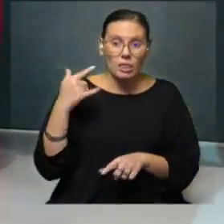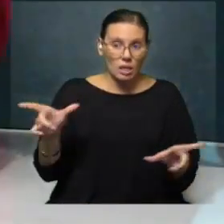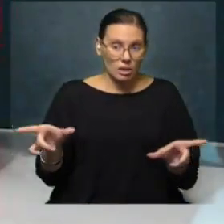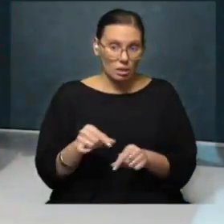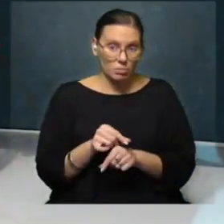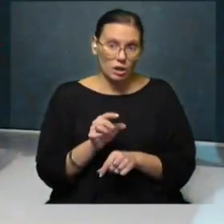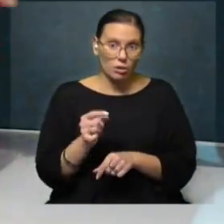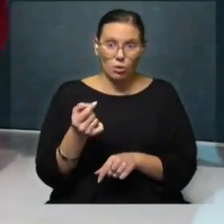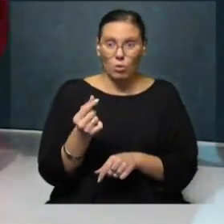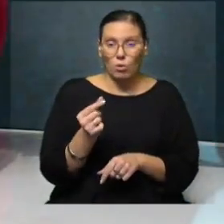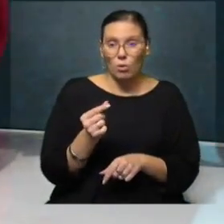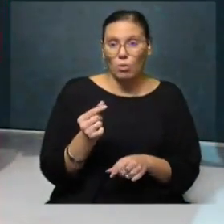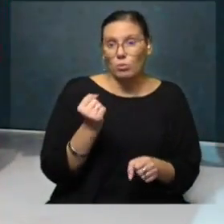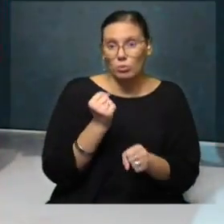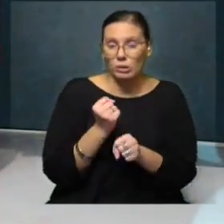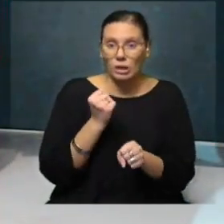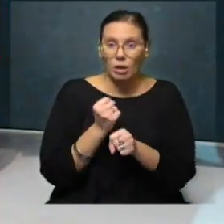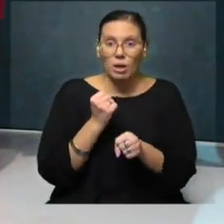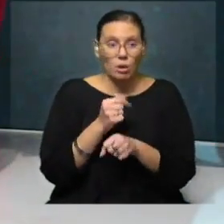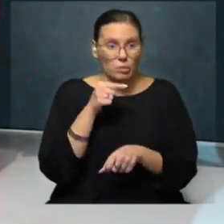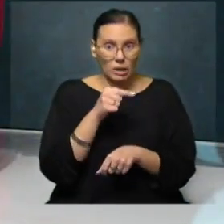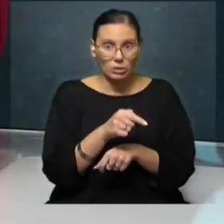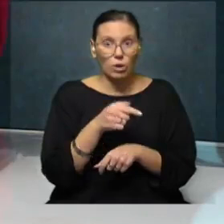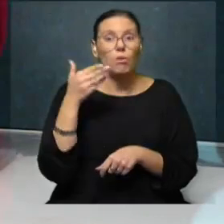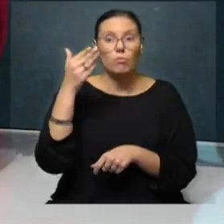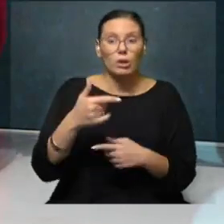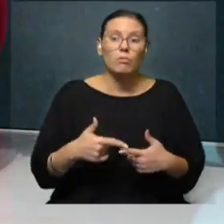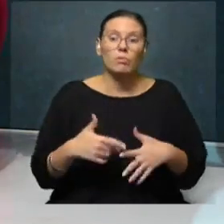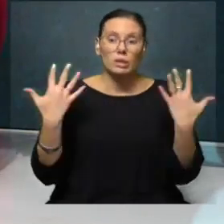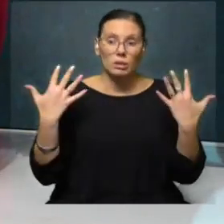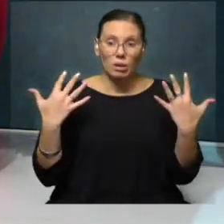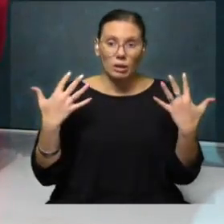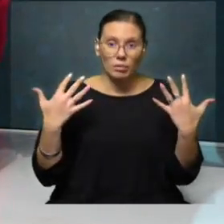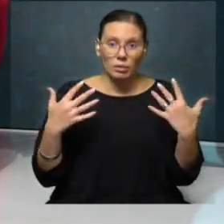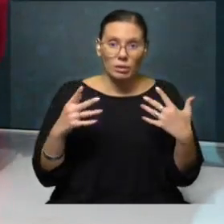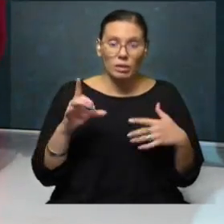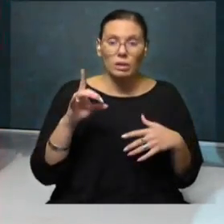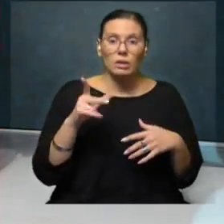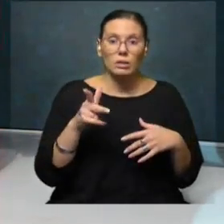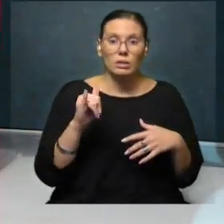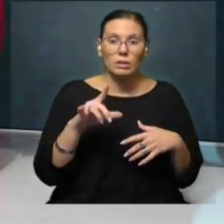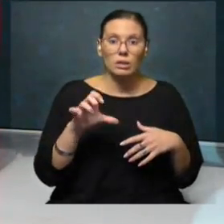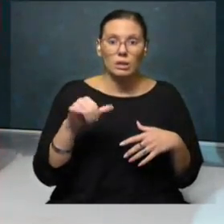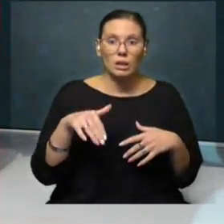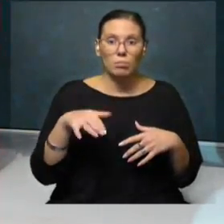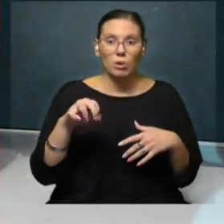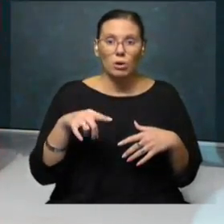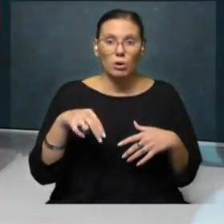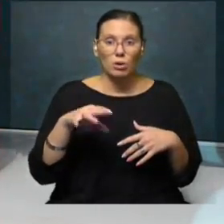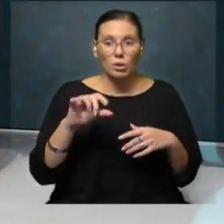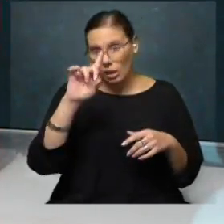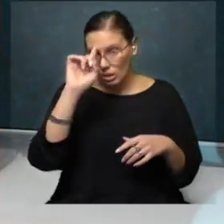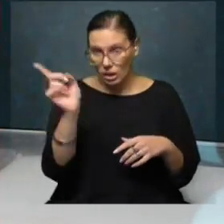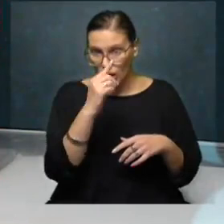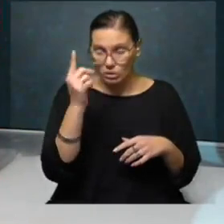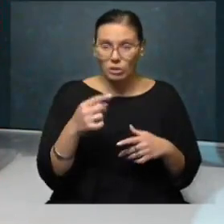o con un trabajo que hicieron para esto, fueron a un festival, al Festival Chile Monos, que es un festival internacional de